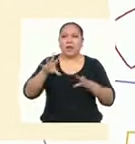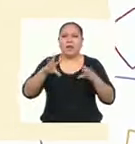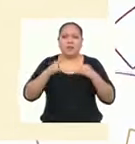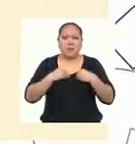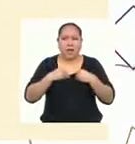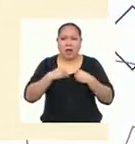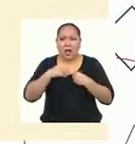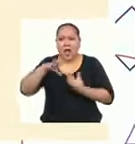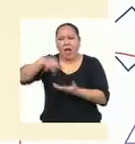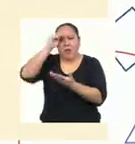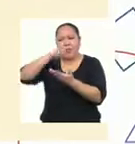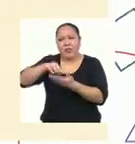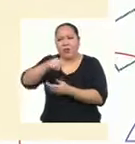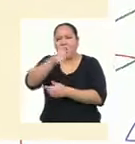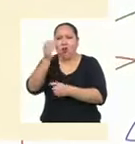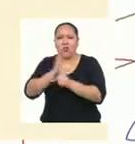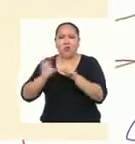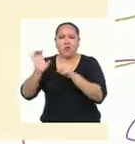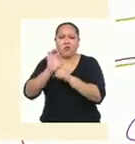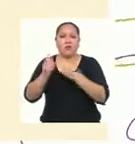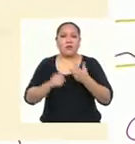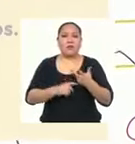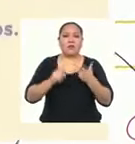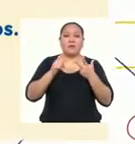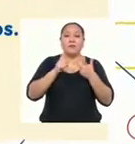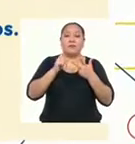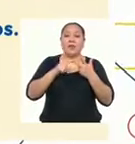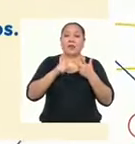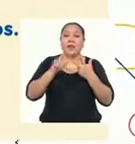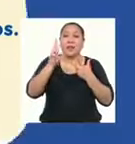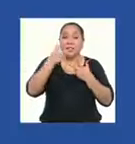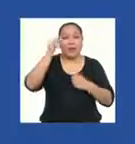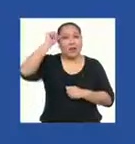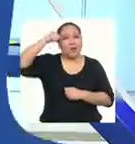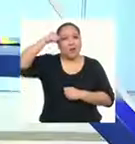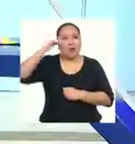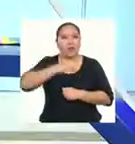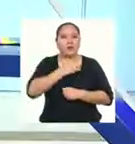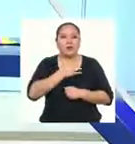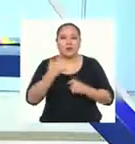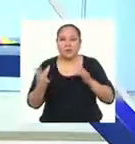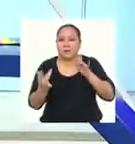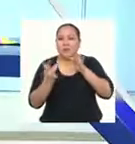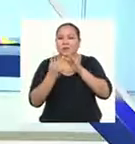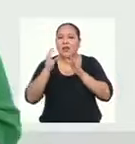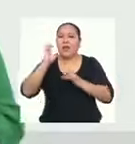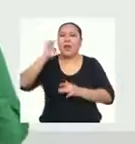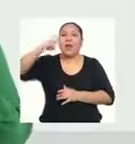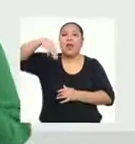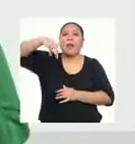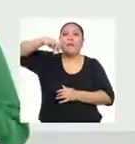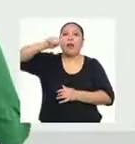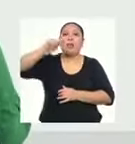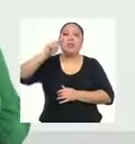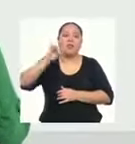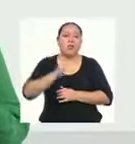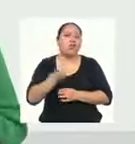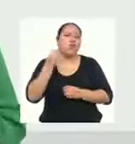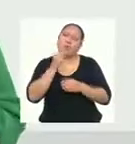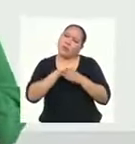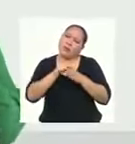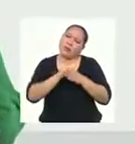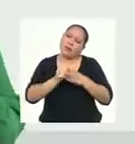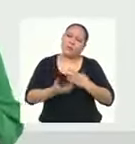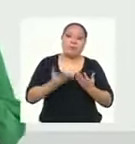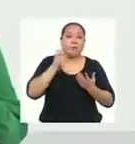otras culturas. Tres, recordemos siempre ser empáticos. ¿Cómo las ponemos en práctica? Por ejemplo, cuando